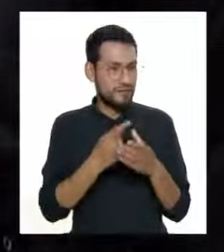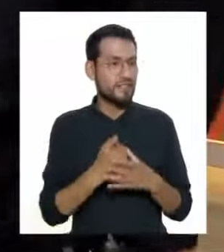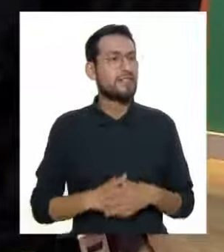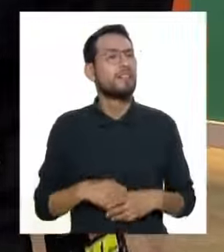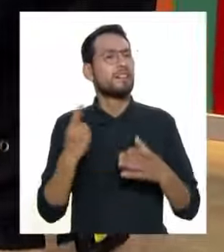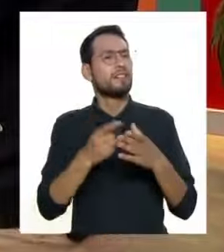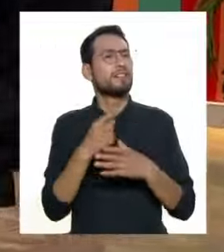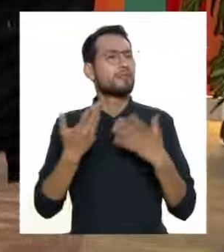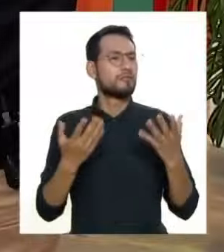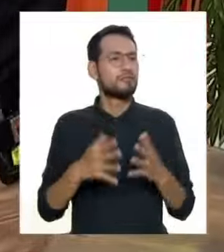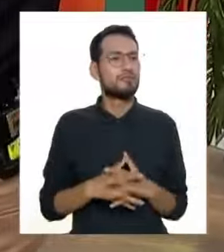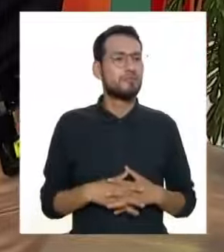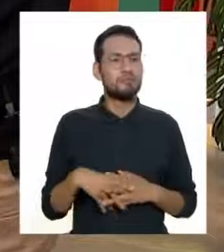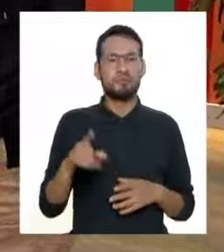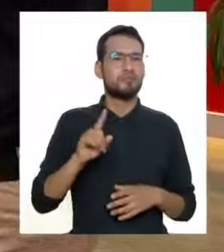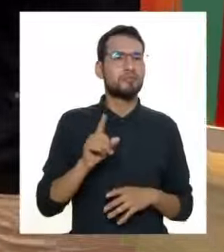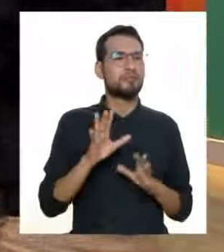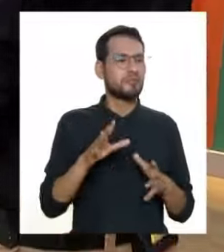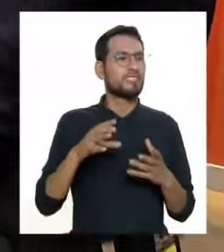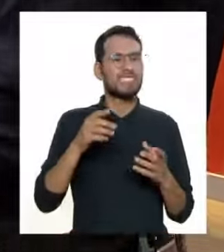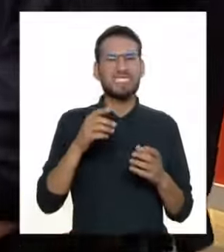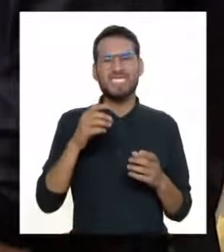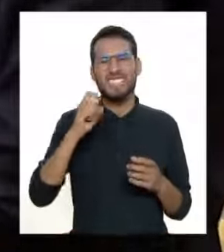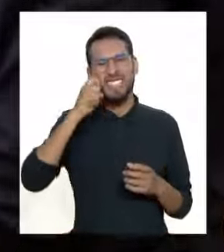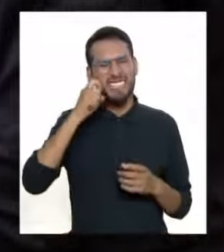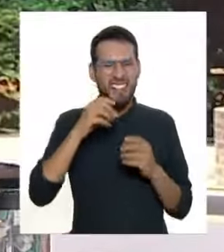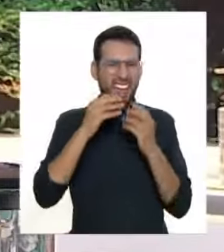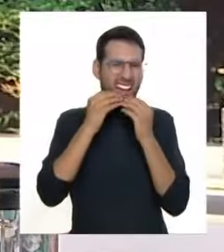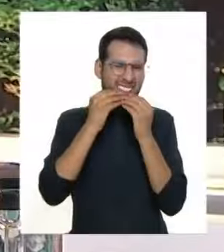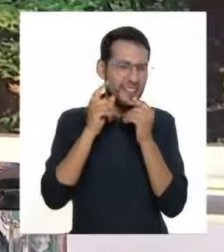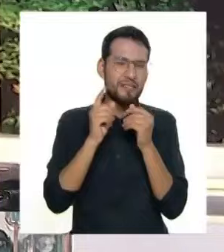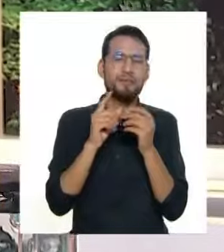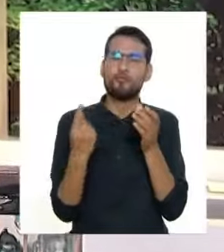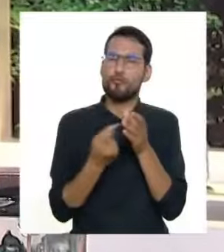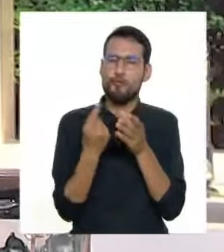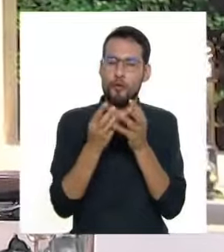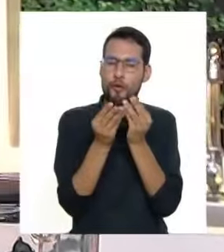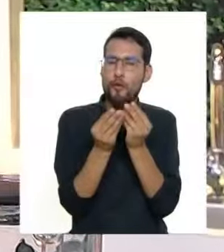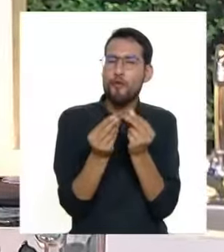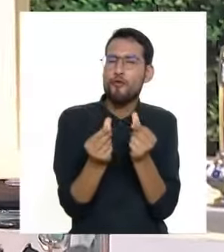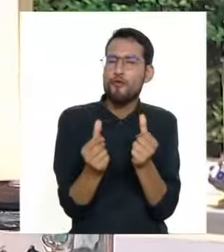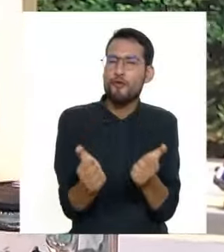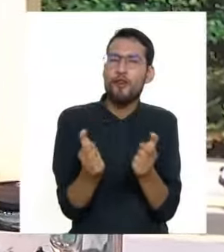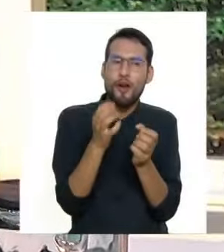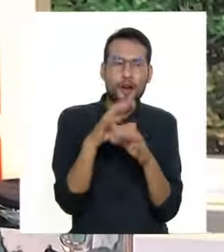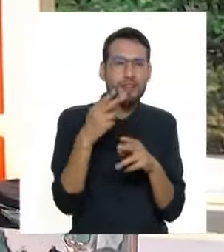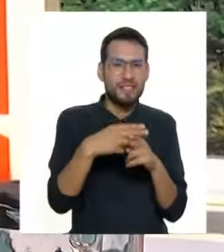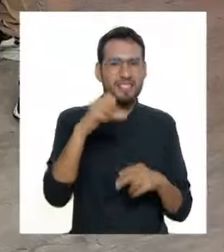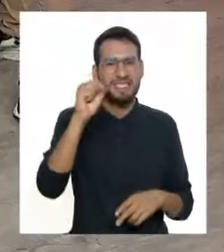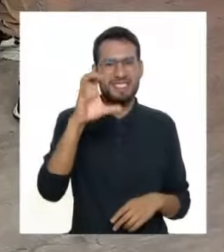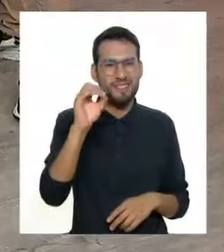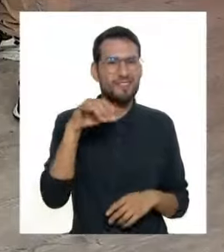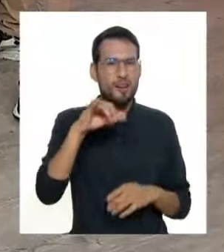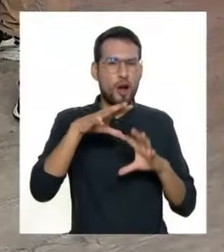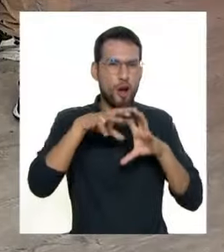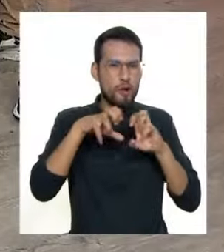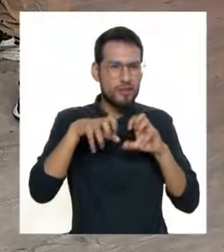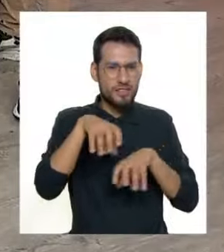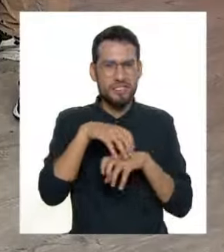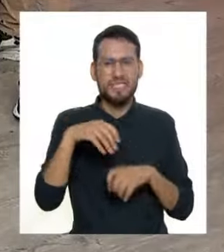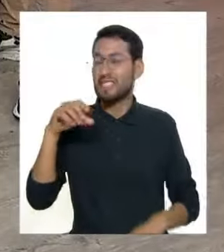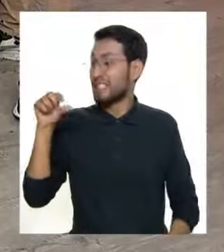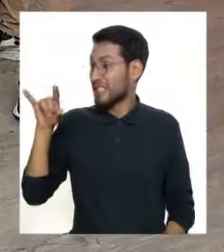licuar para que no quede en trozo de cebolla ni culantro y quede un guiso, por eso se llama seco, ¿no? Es como que espeso. Un guiso